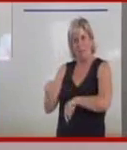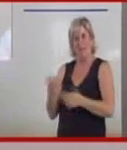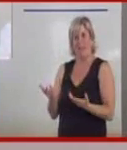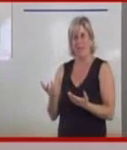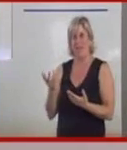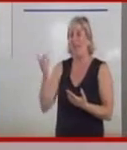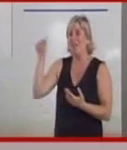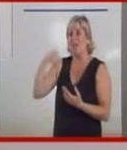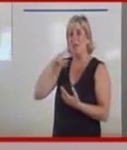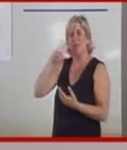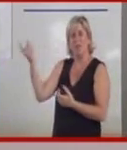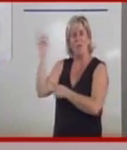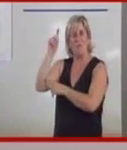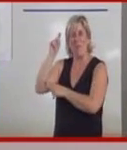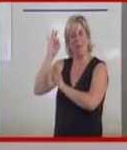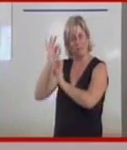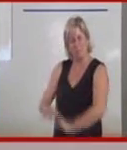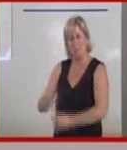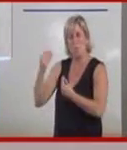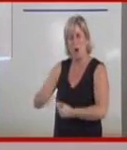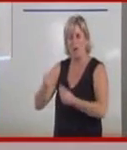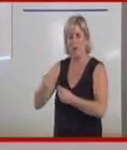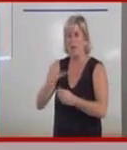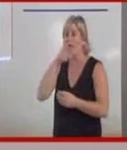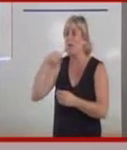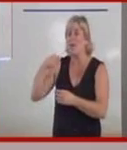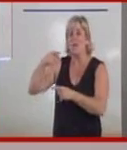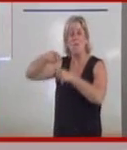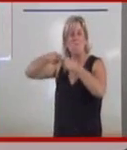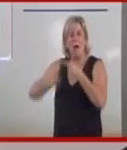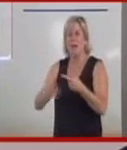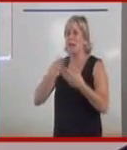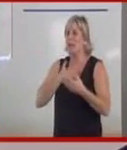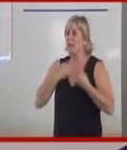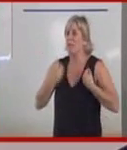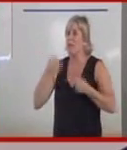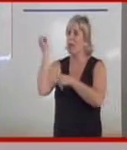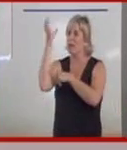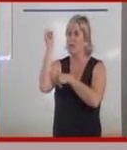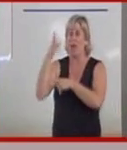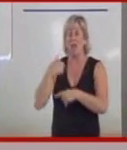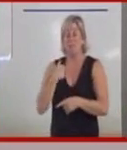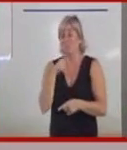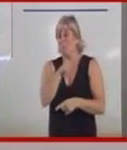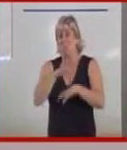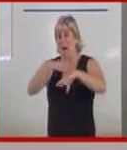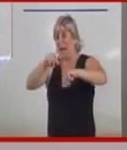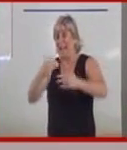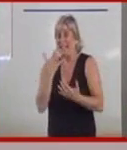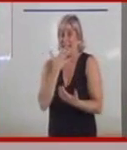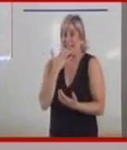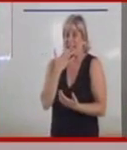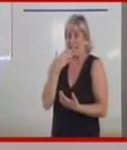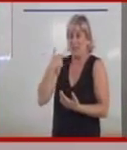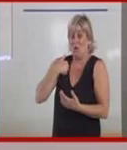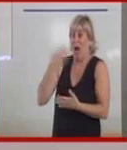los que estáis hoy aquí, porque gran parte de mi exposición no tendría sentido si no es con